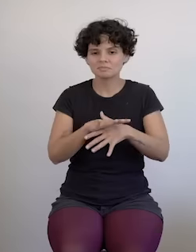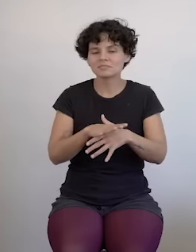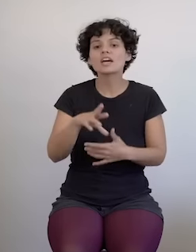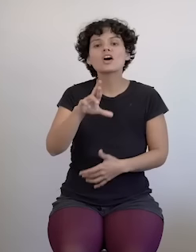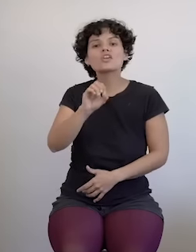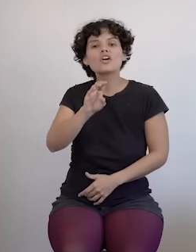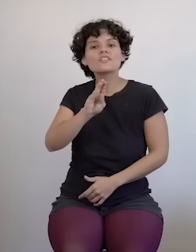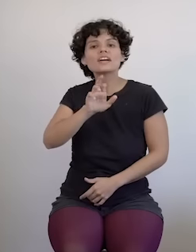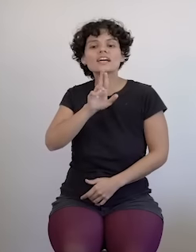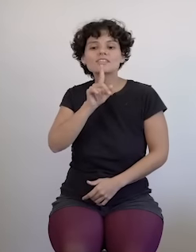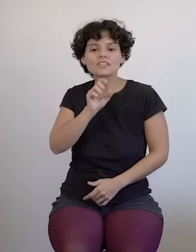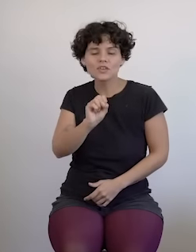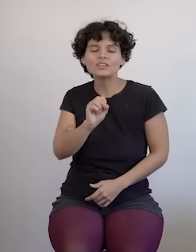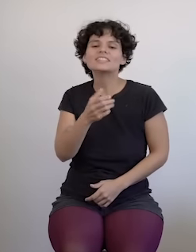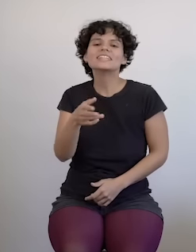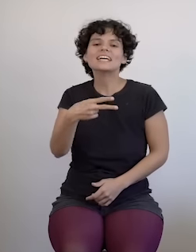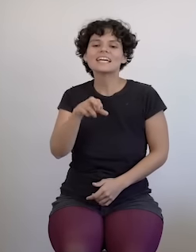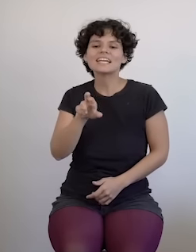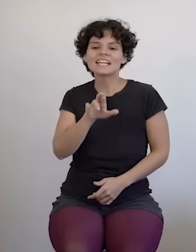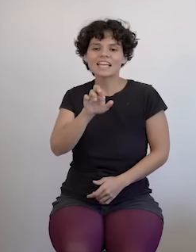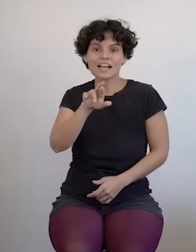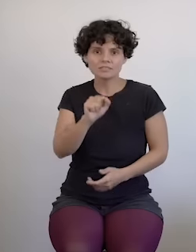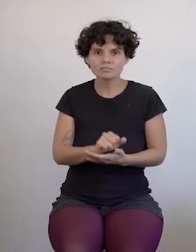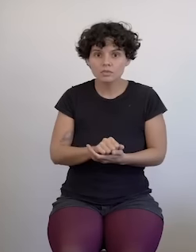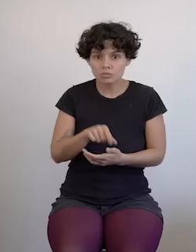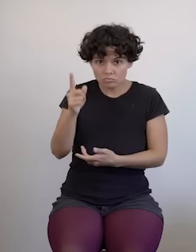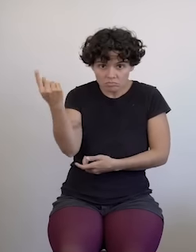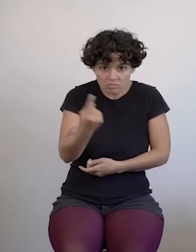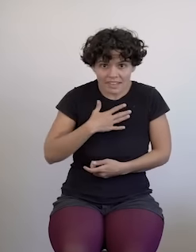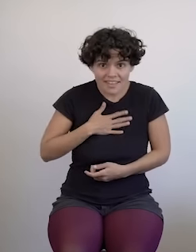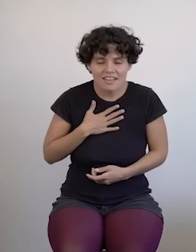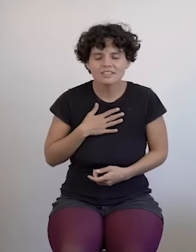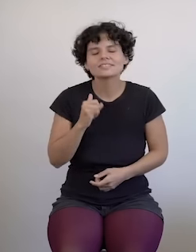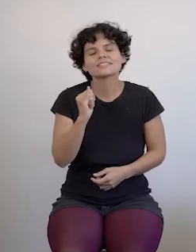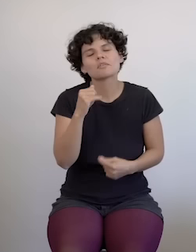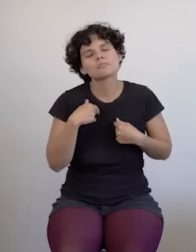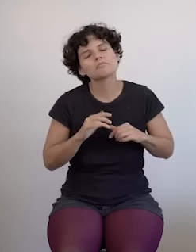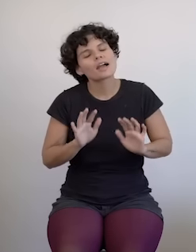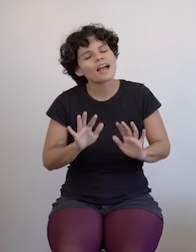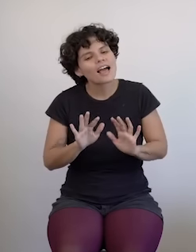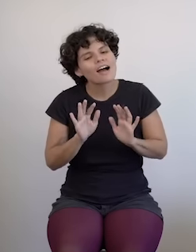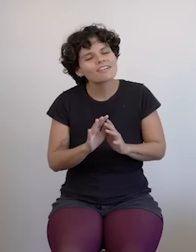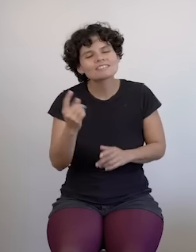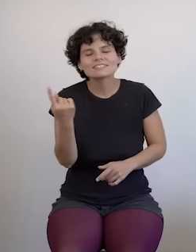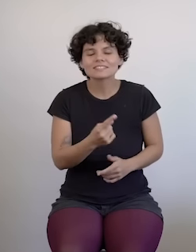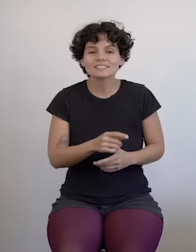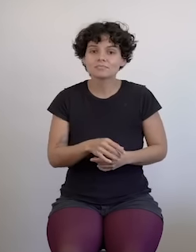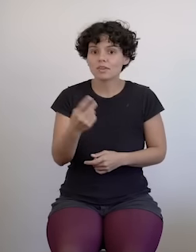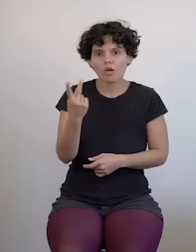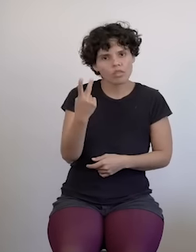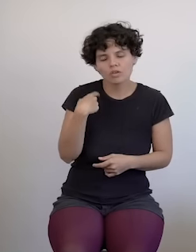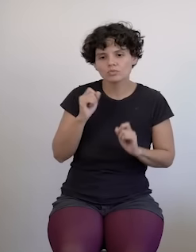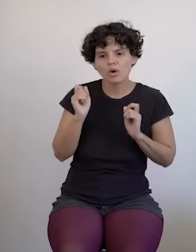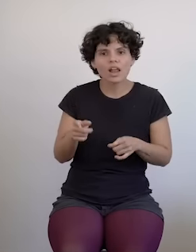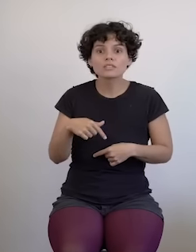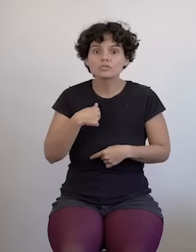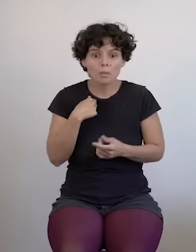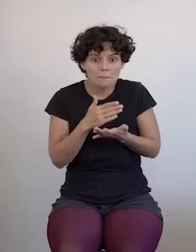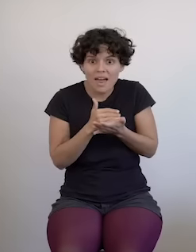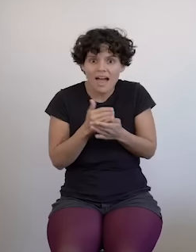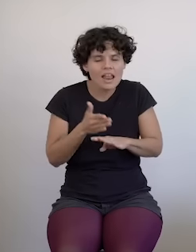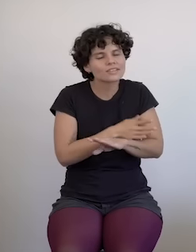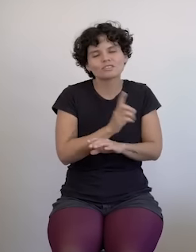combina. Robertito Herrera. Bueno, ¿querías venir o no? Sí, estaba esperando, brother. O sea, pero... esto es mutuo. Sí, de verdad que